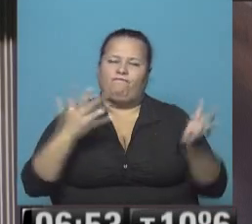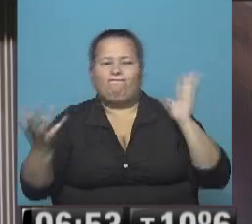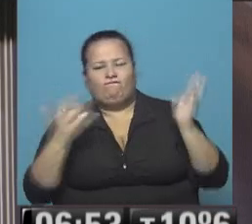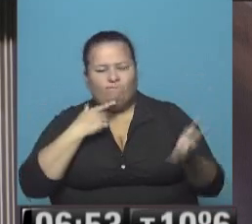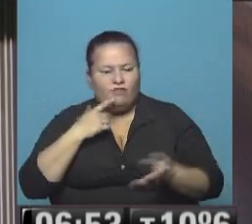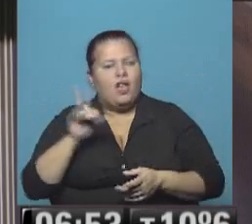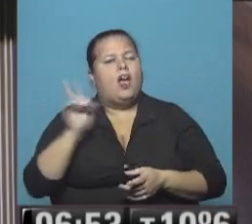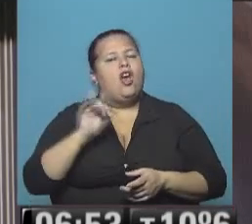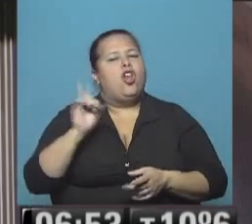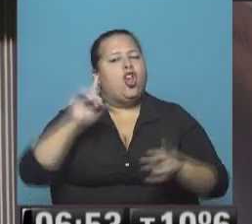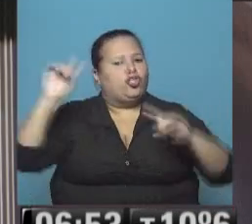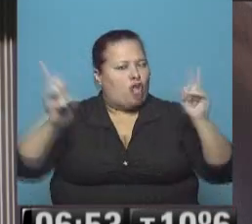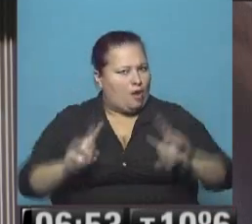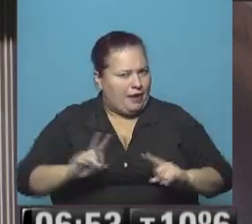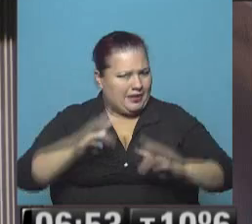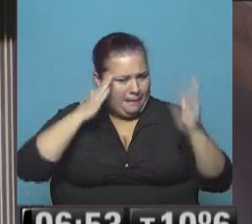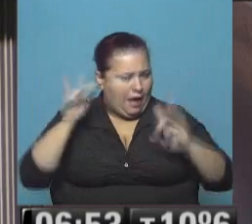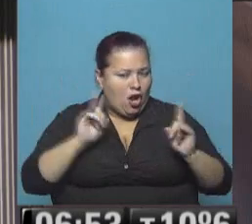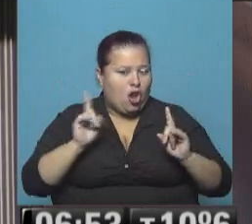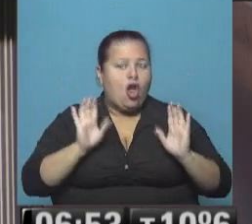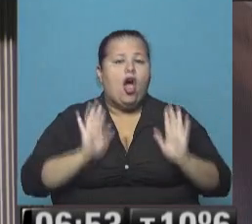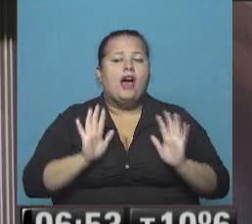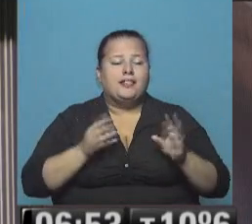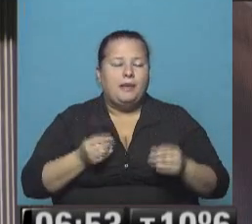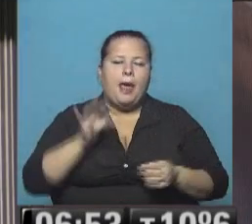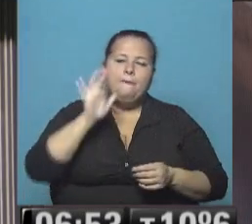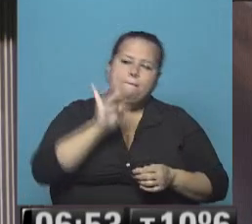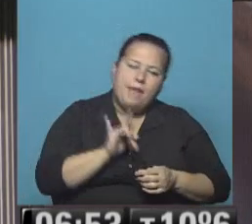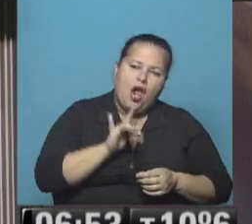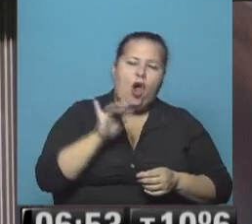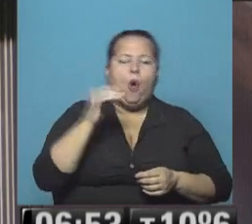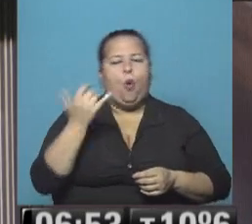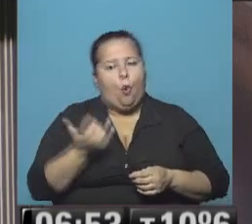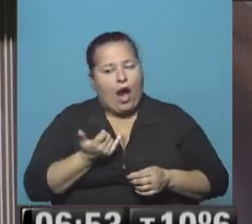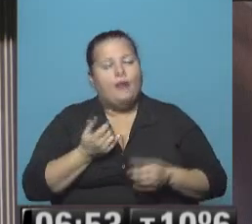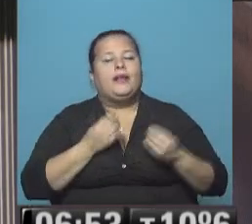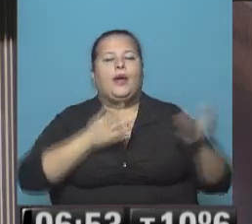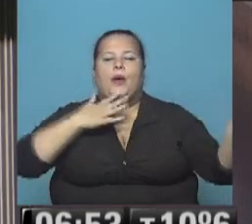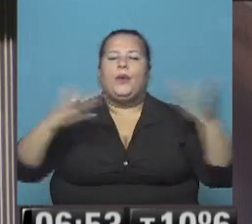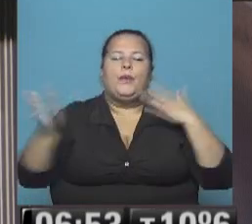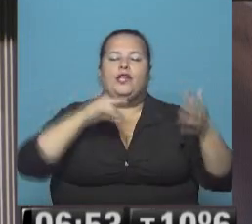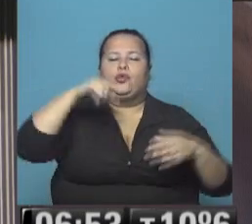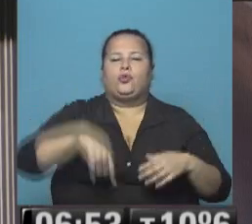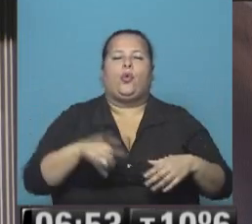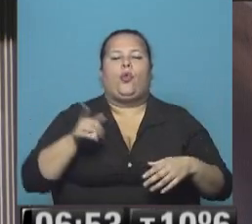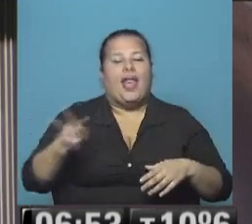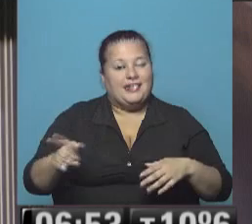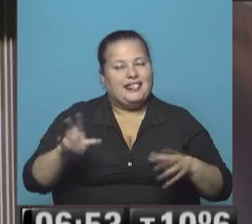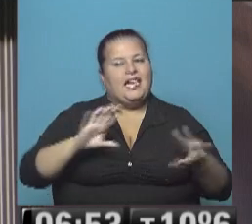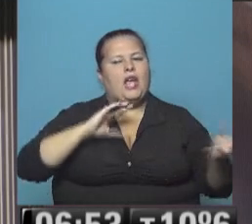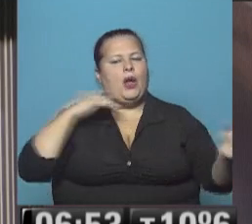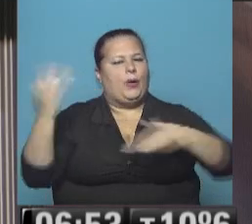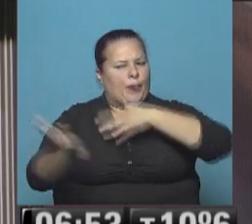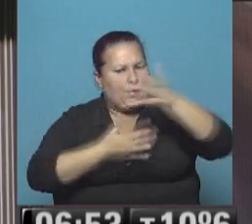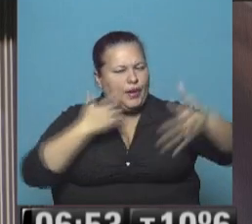estables no se esperan tormentas fuertes lo que tenemos que esperar entre miércoles y jueves es viento intenso del sudeste con algunas ráfagas